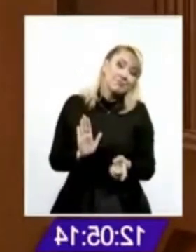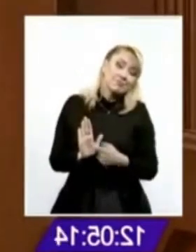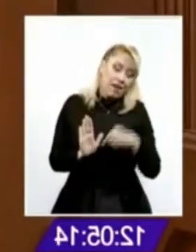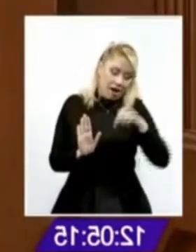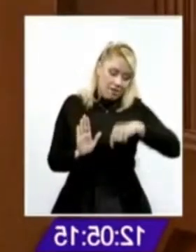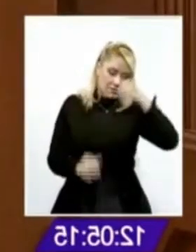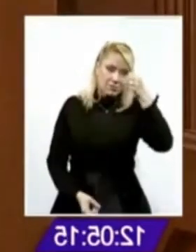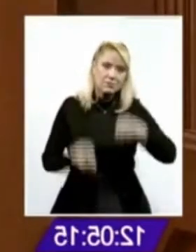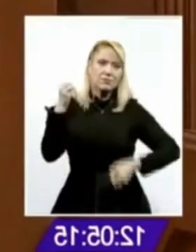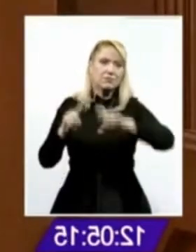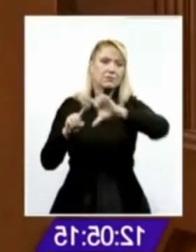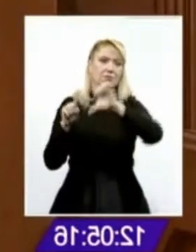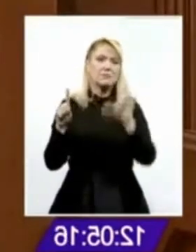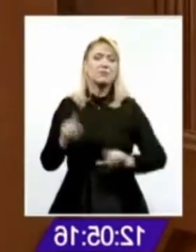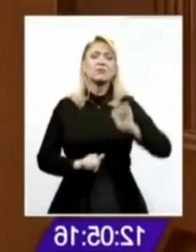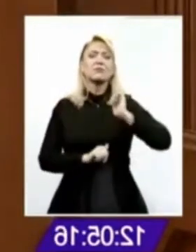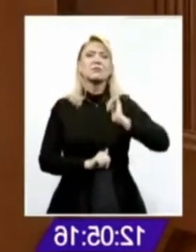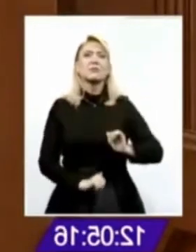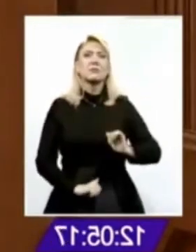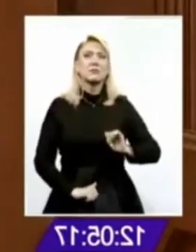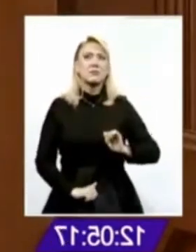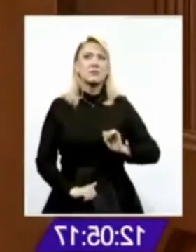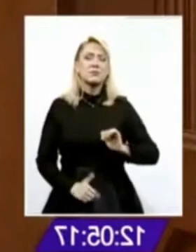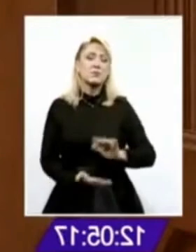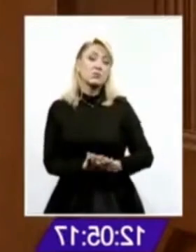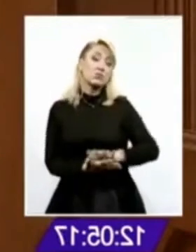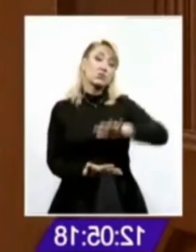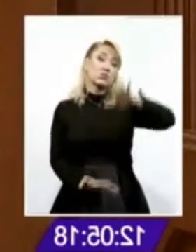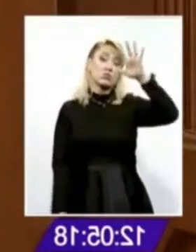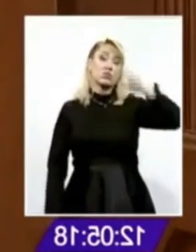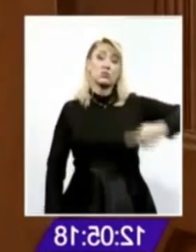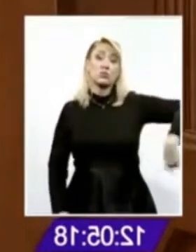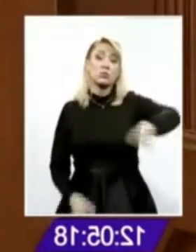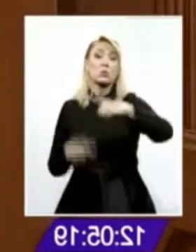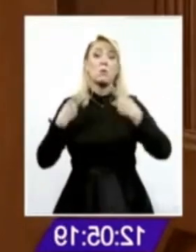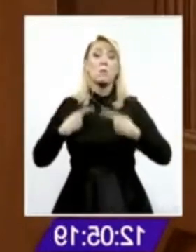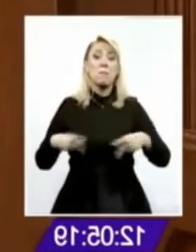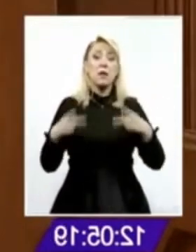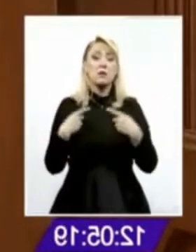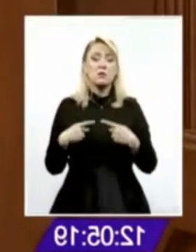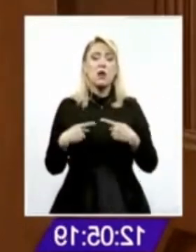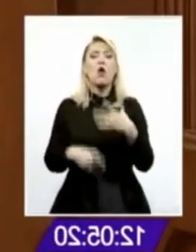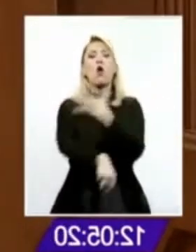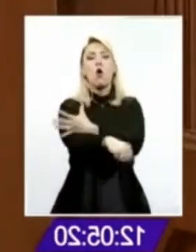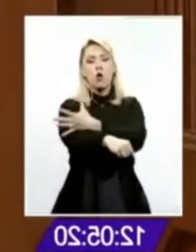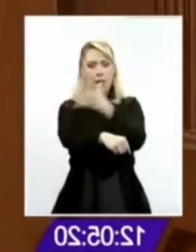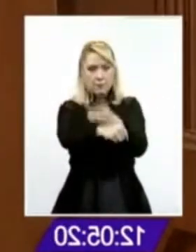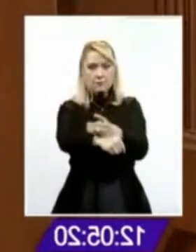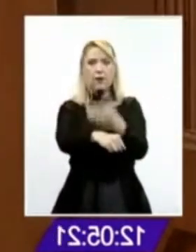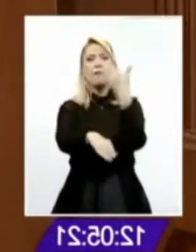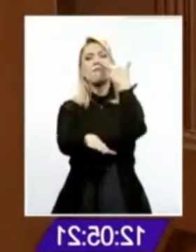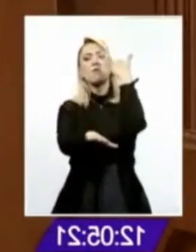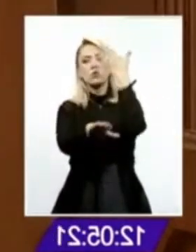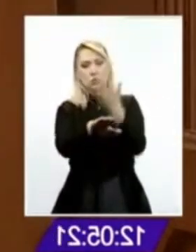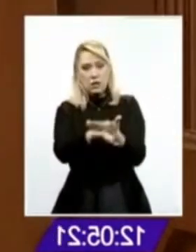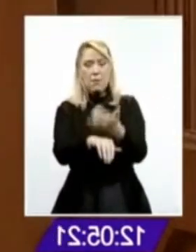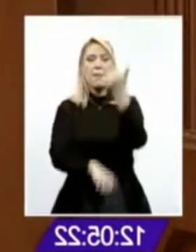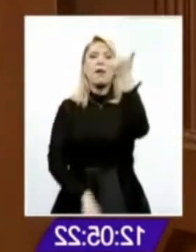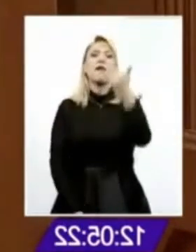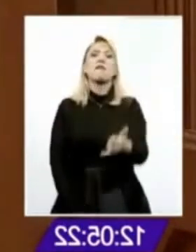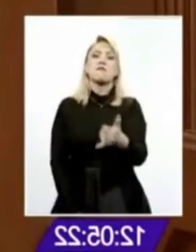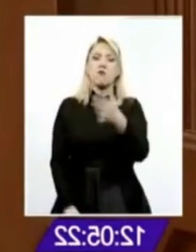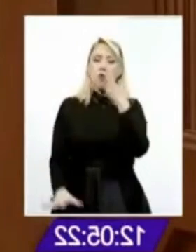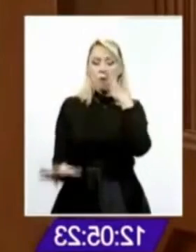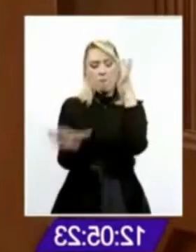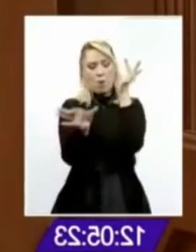Poder Judicial de la Federación, la mayoría de las personas somos gente honesta, responsables y con